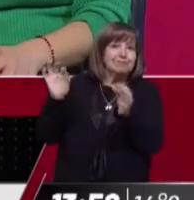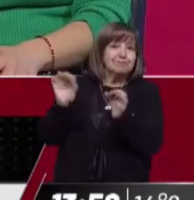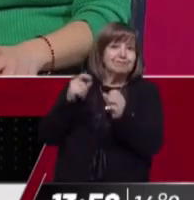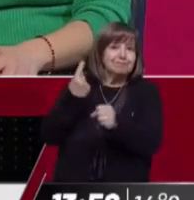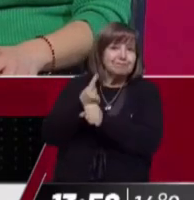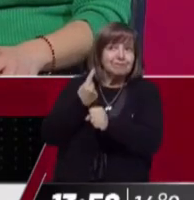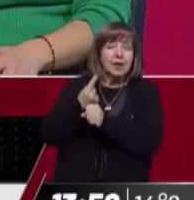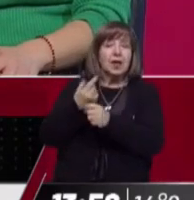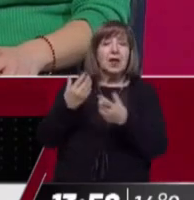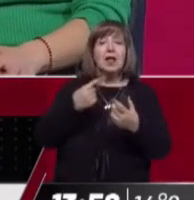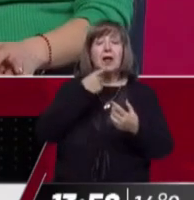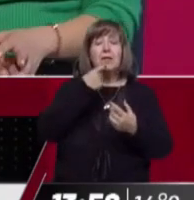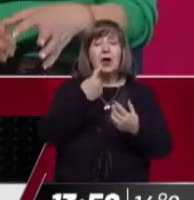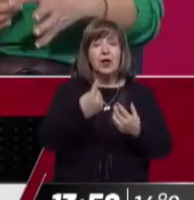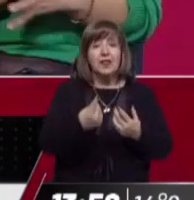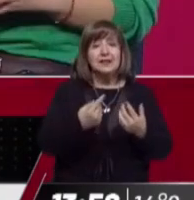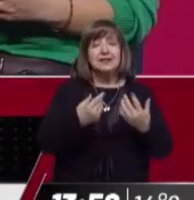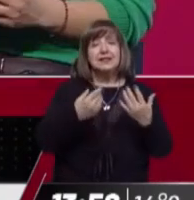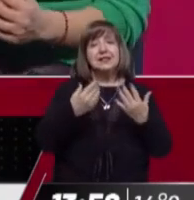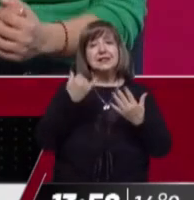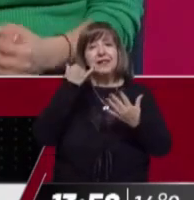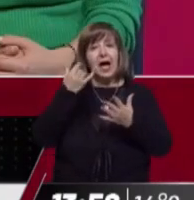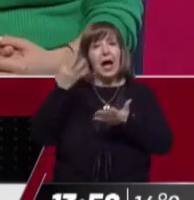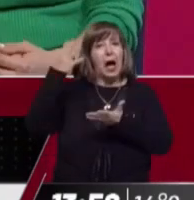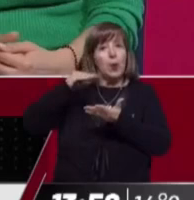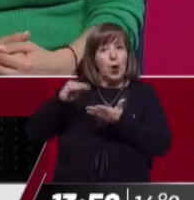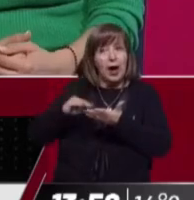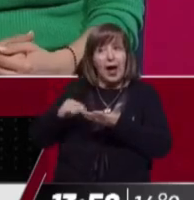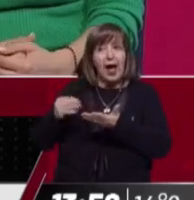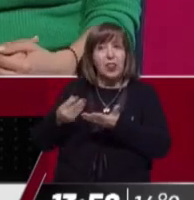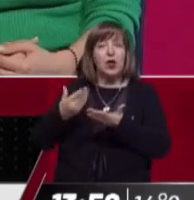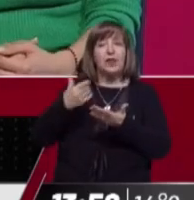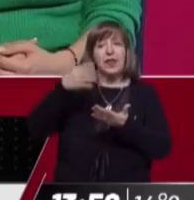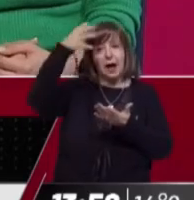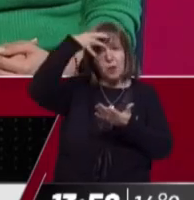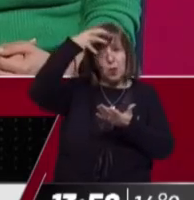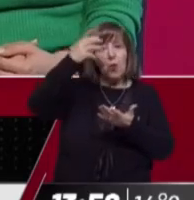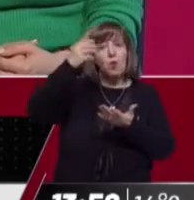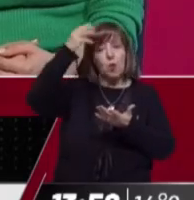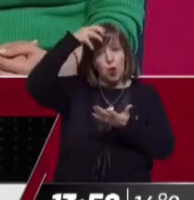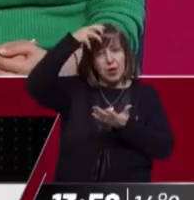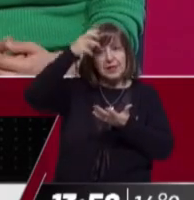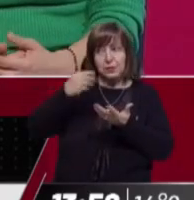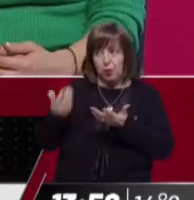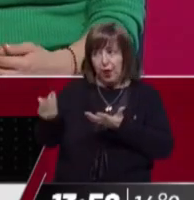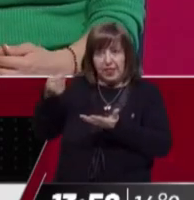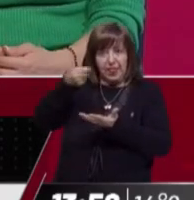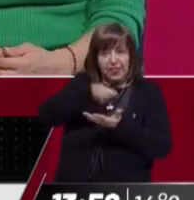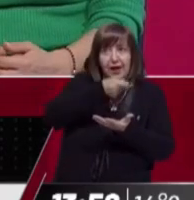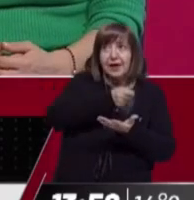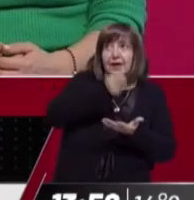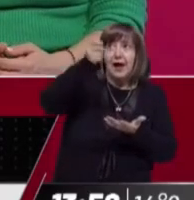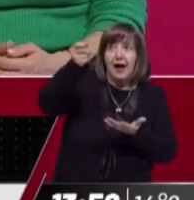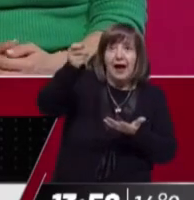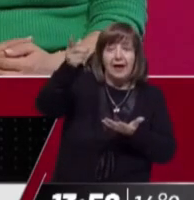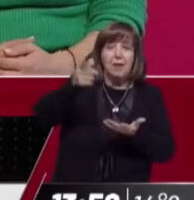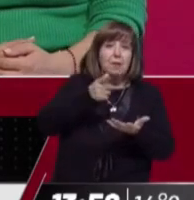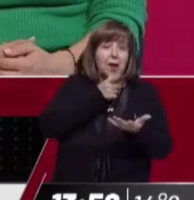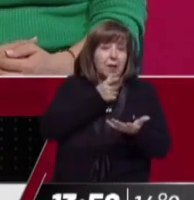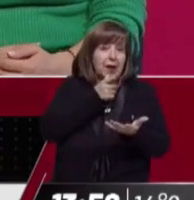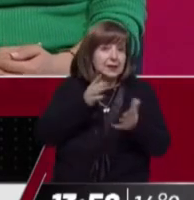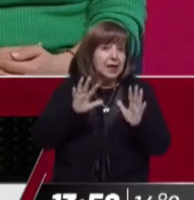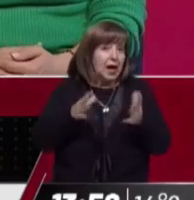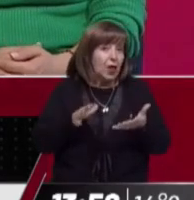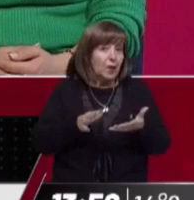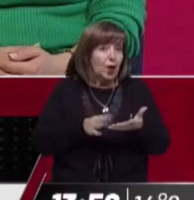algún pedido especial del abogado, de alguien, por los detenidos argentinos, por la situación. A ver, por ahí va, me parece, y